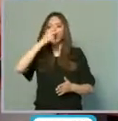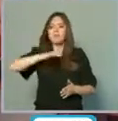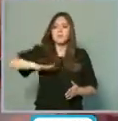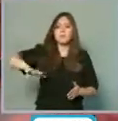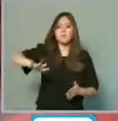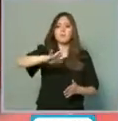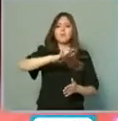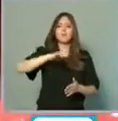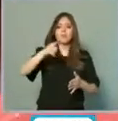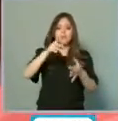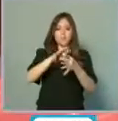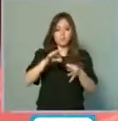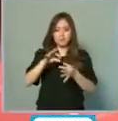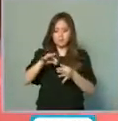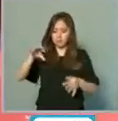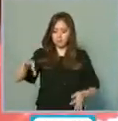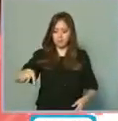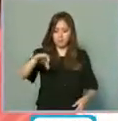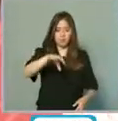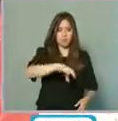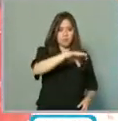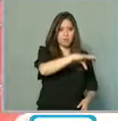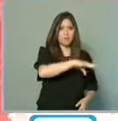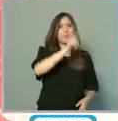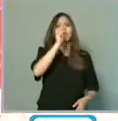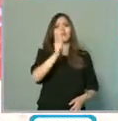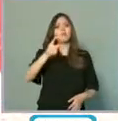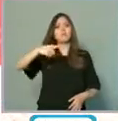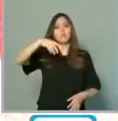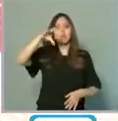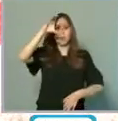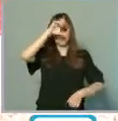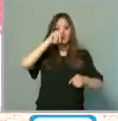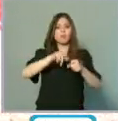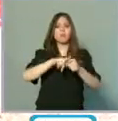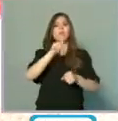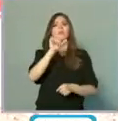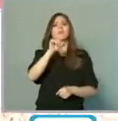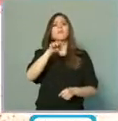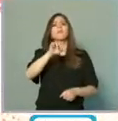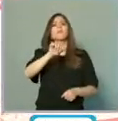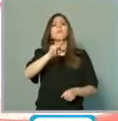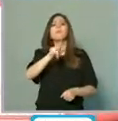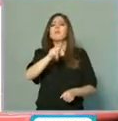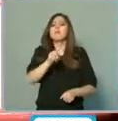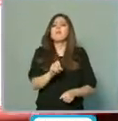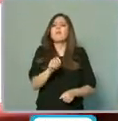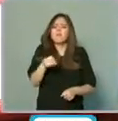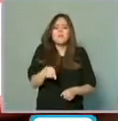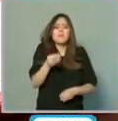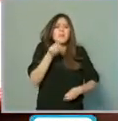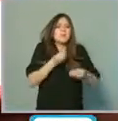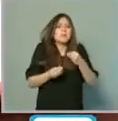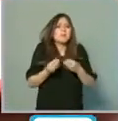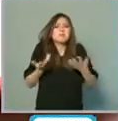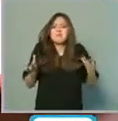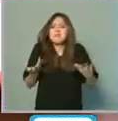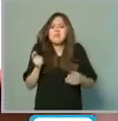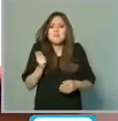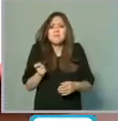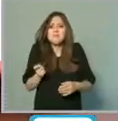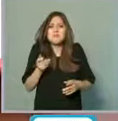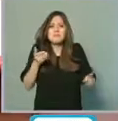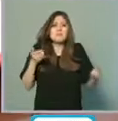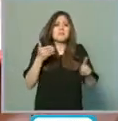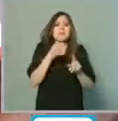tan importante a nivel cultural. Ya después vamos desglosando un poquito qué es el amaranto, pero ¿por qué es tan importante para nosotros? Fíjate que el amaranto tiene una